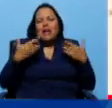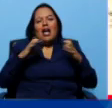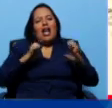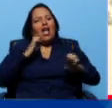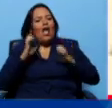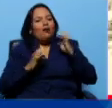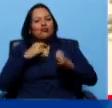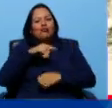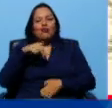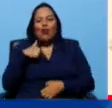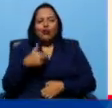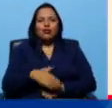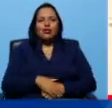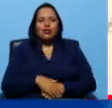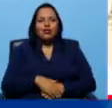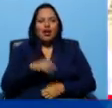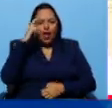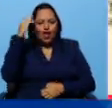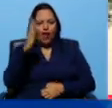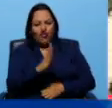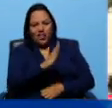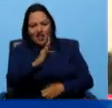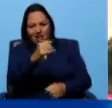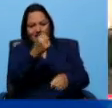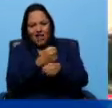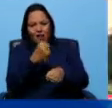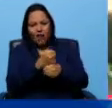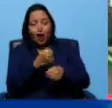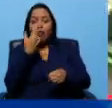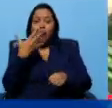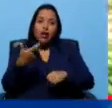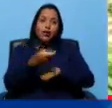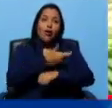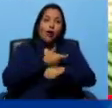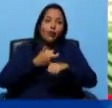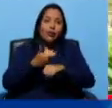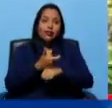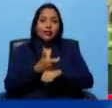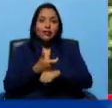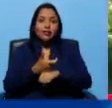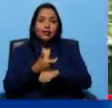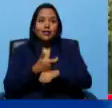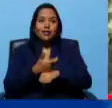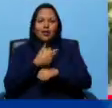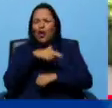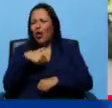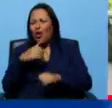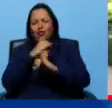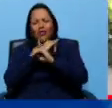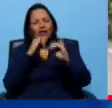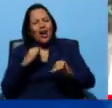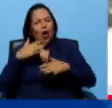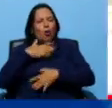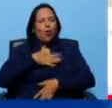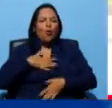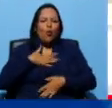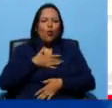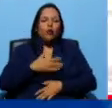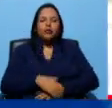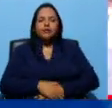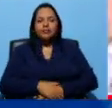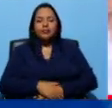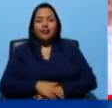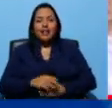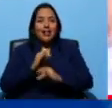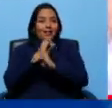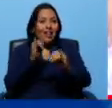nosotros. Que Dios bendiga su gestión, su buen gobierno. Estamos satisfechos. Los niños, la